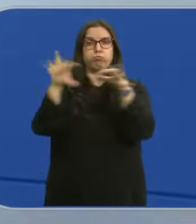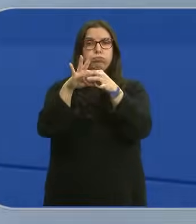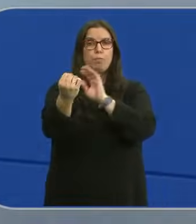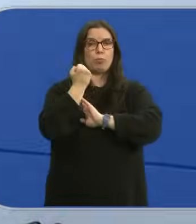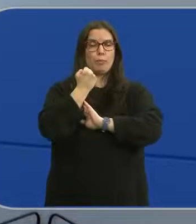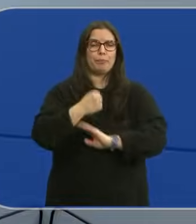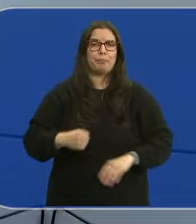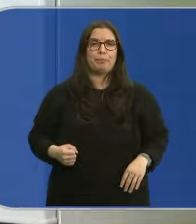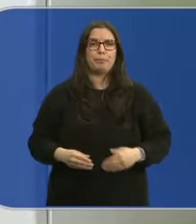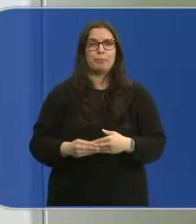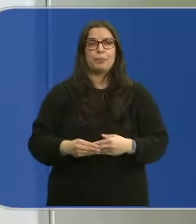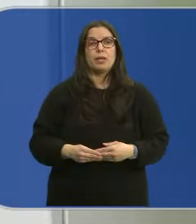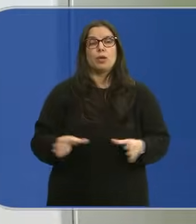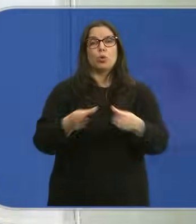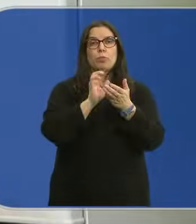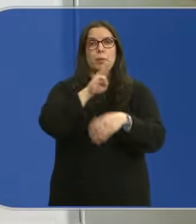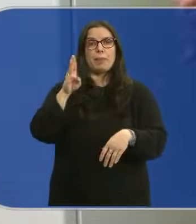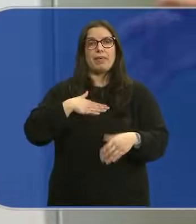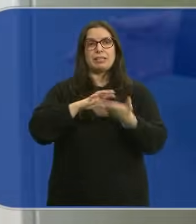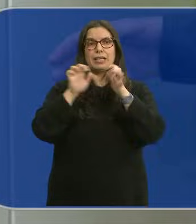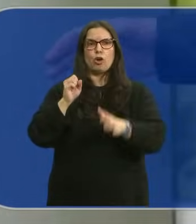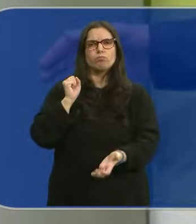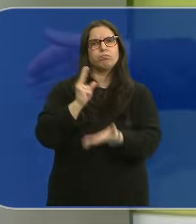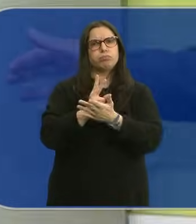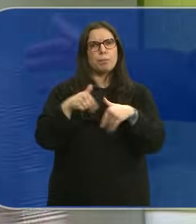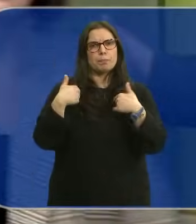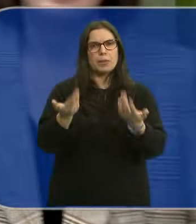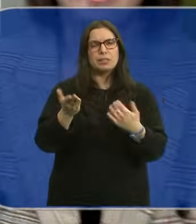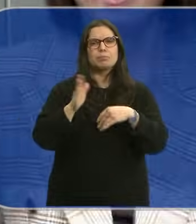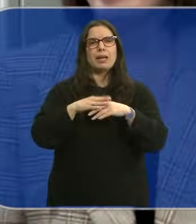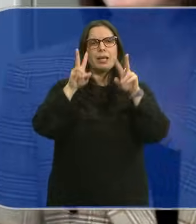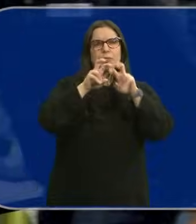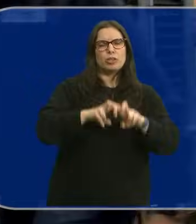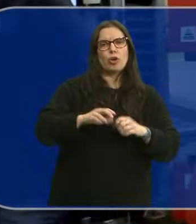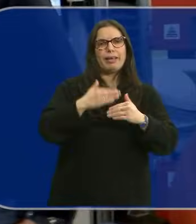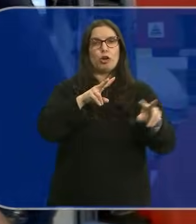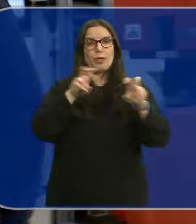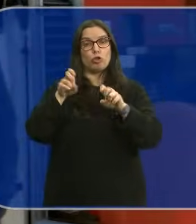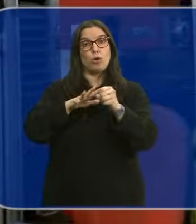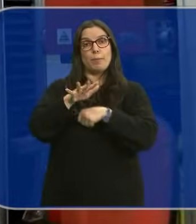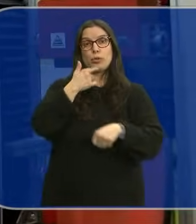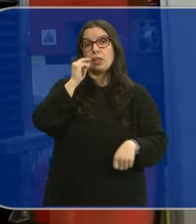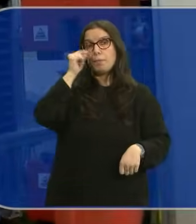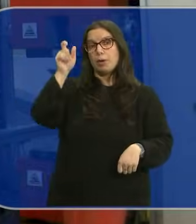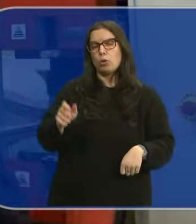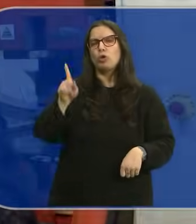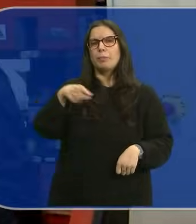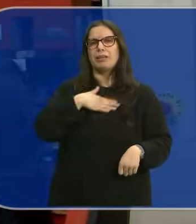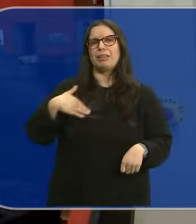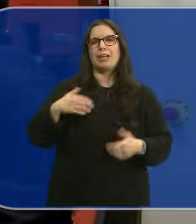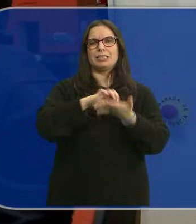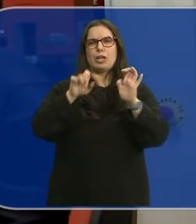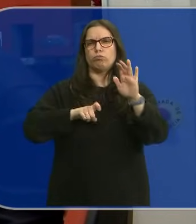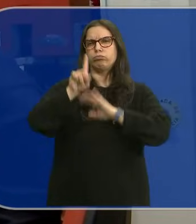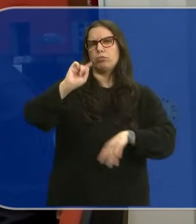El Partido Popular de Castilla y León refuerza su apuesta por la investigación e innovación, ámbitos en los que Fernández Mañueco también quiere situar a